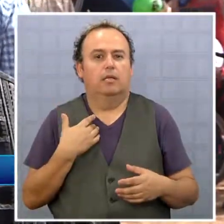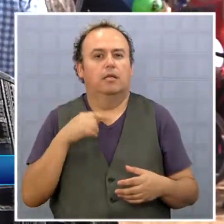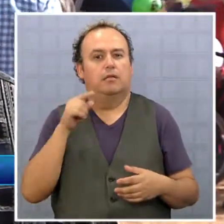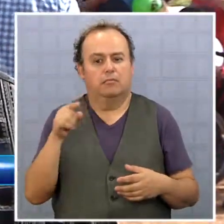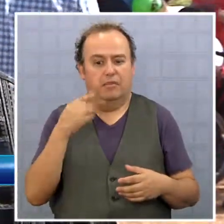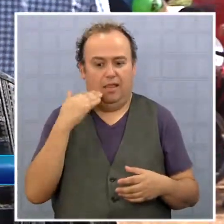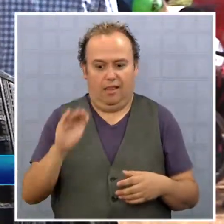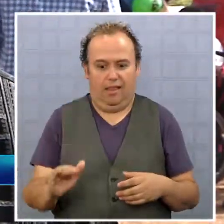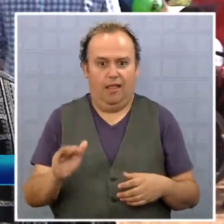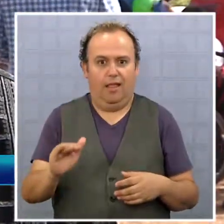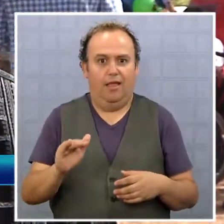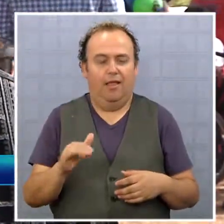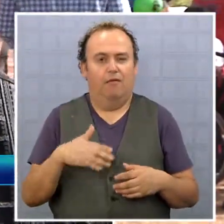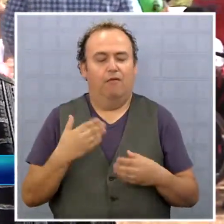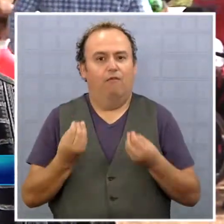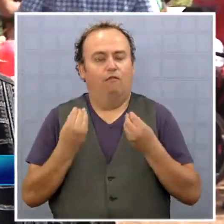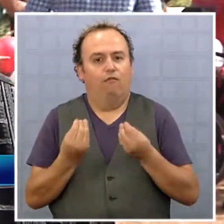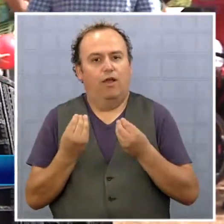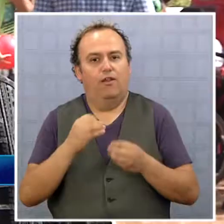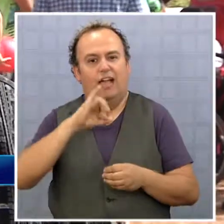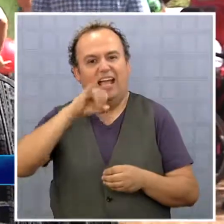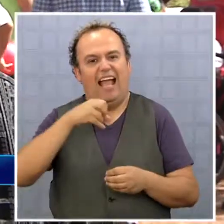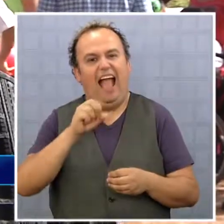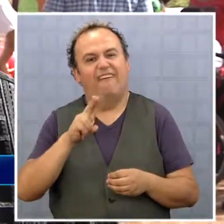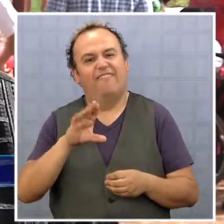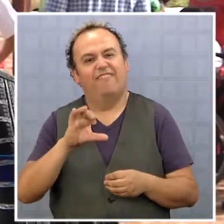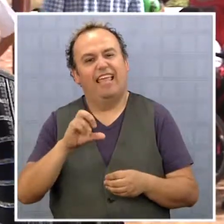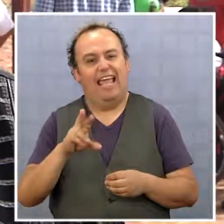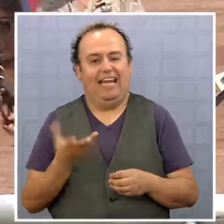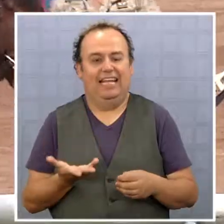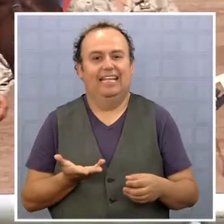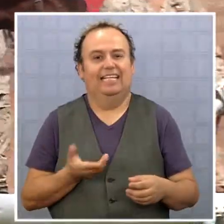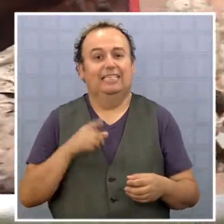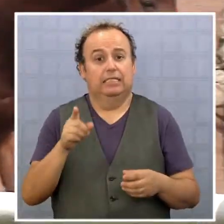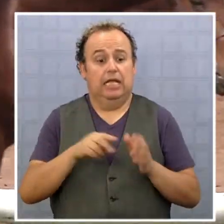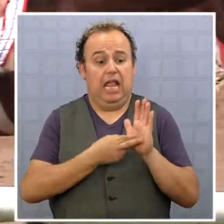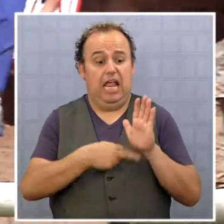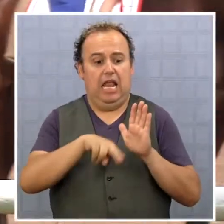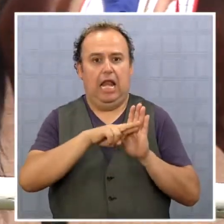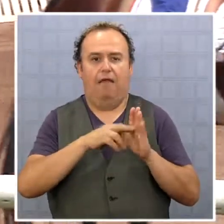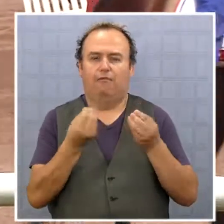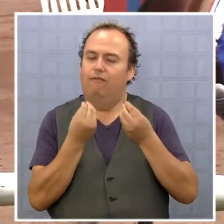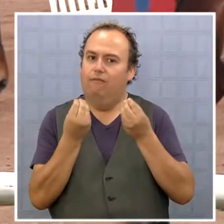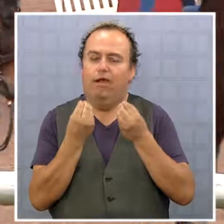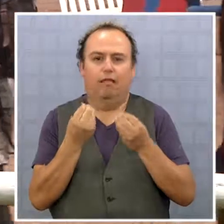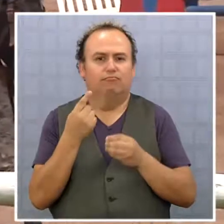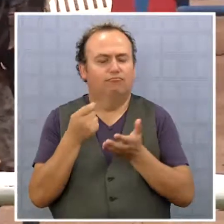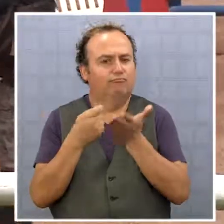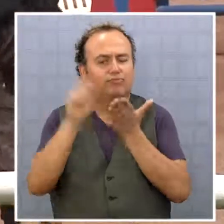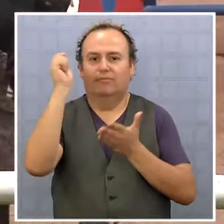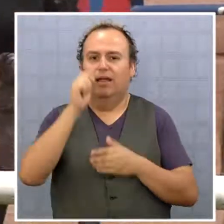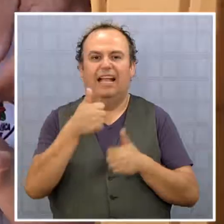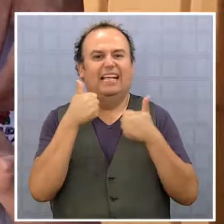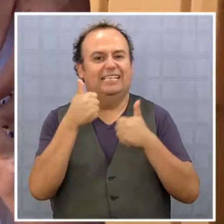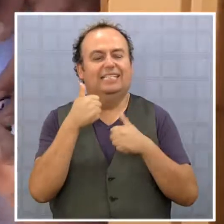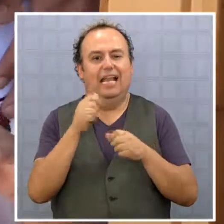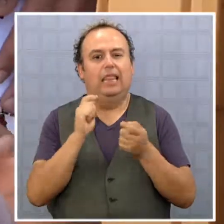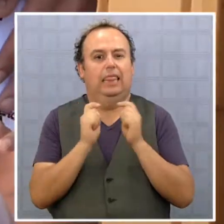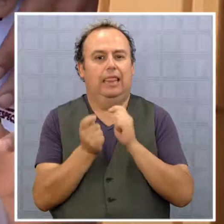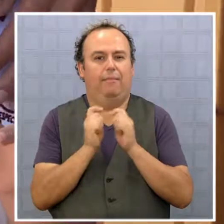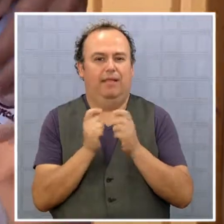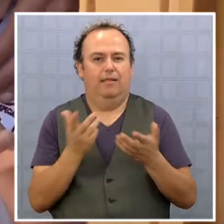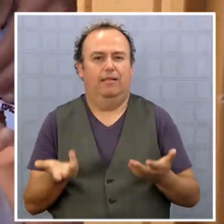el Javierito, favorablemente en su rehabilitación. Muy bien, excelente terapia.